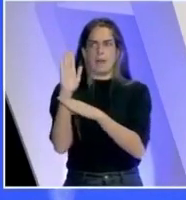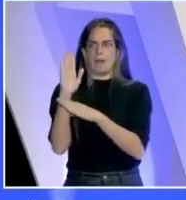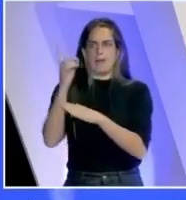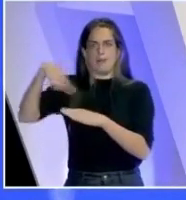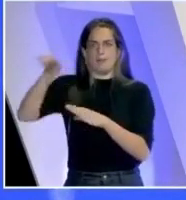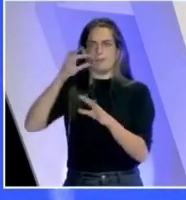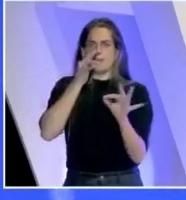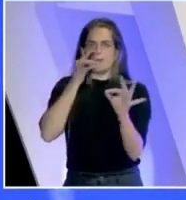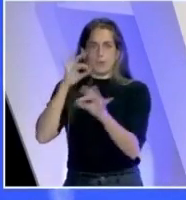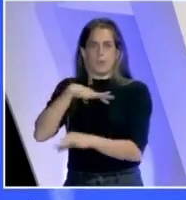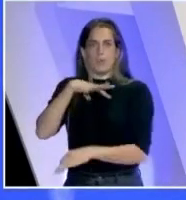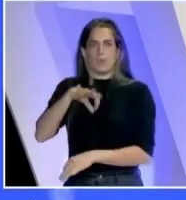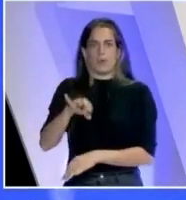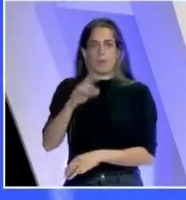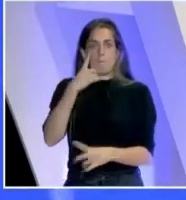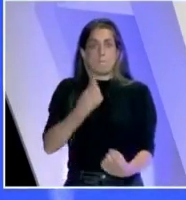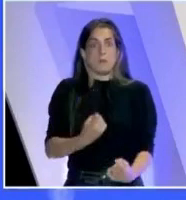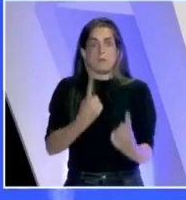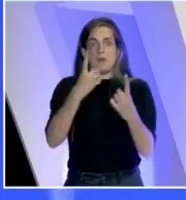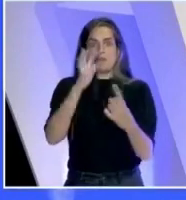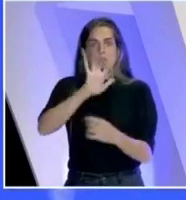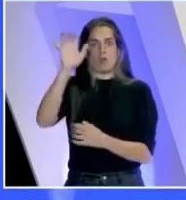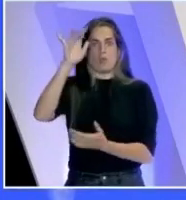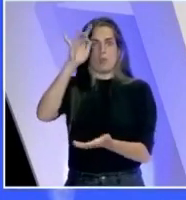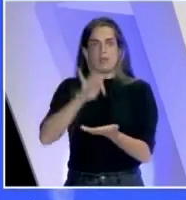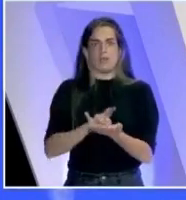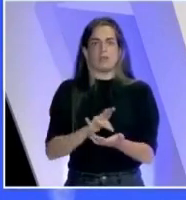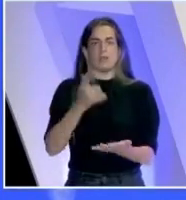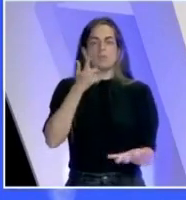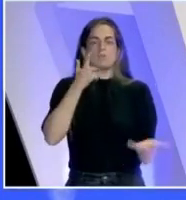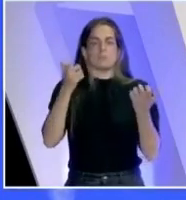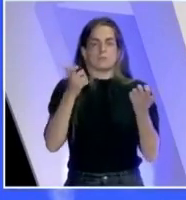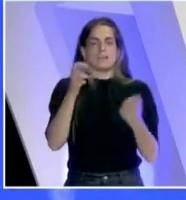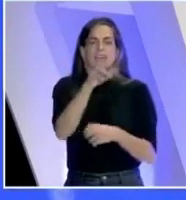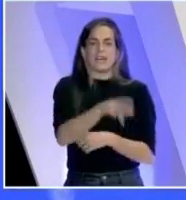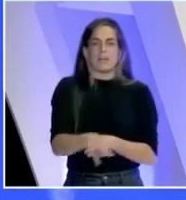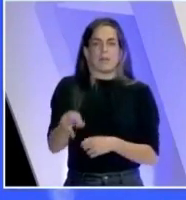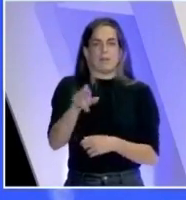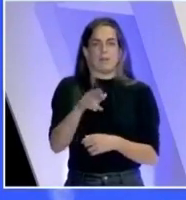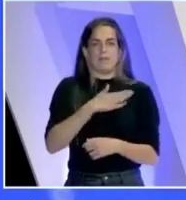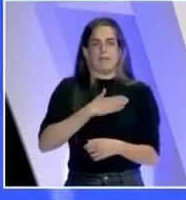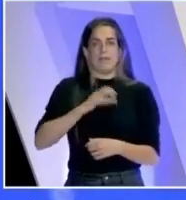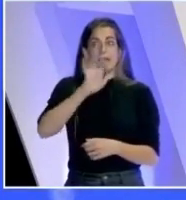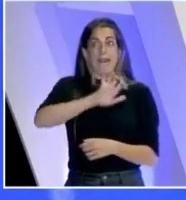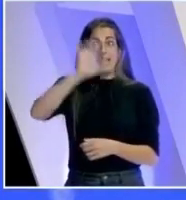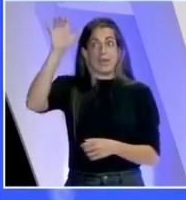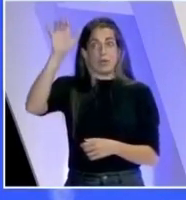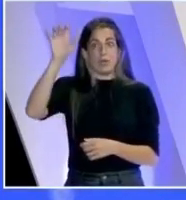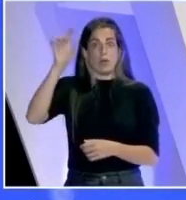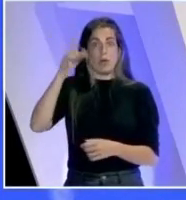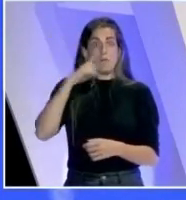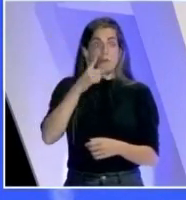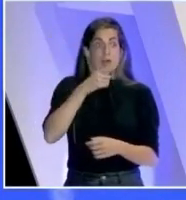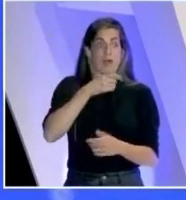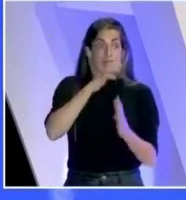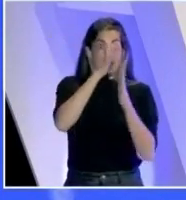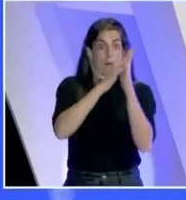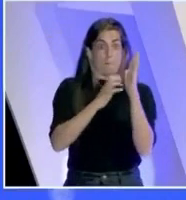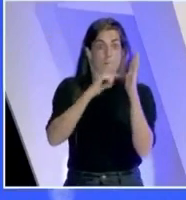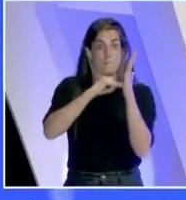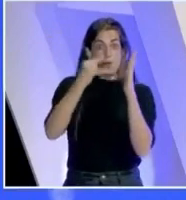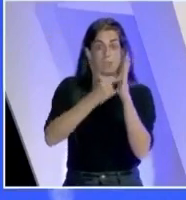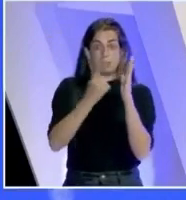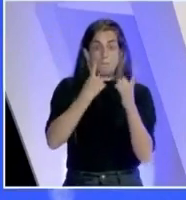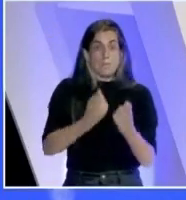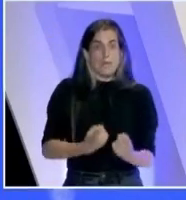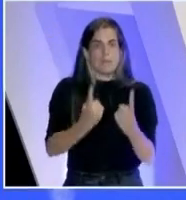es pionero a nivel europeo. Y quiero, además, subrayarlo y repetirlo, es pionero a nivel europeo. Porque, querido vicepresidente, uno de